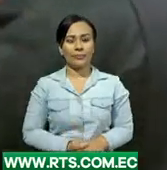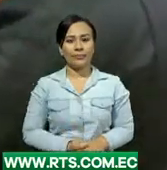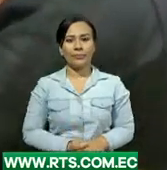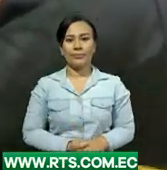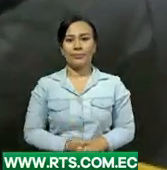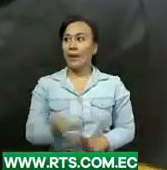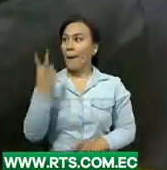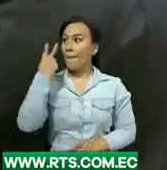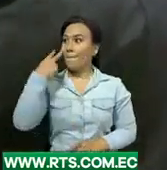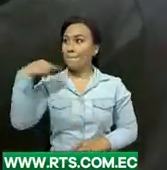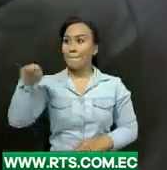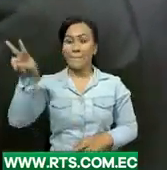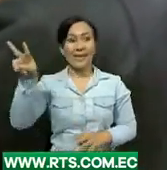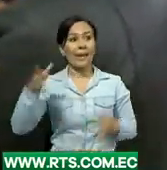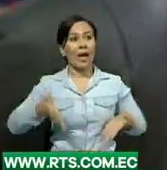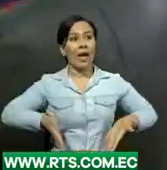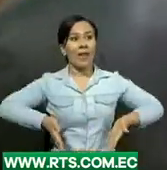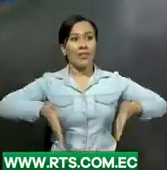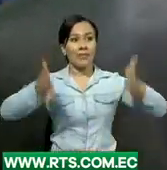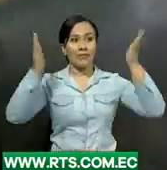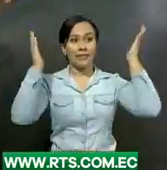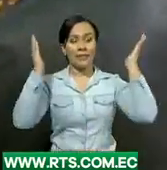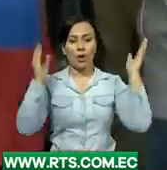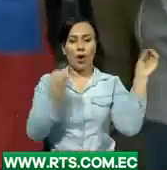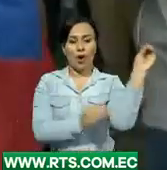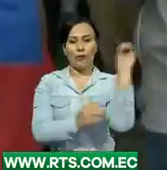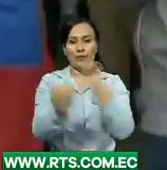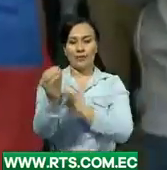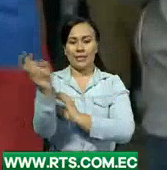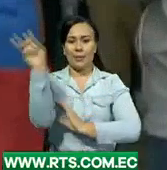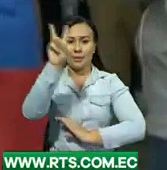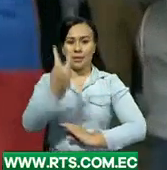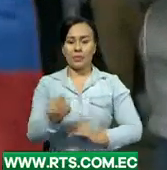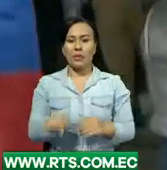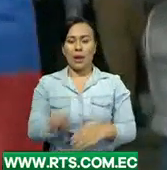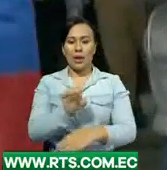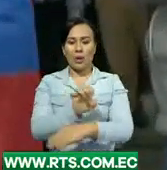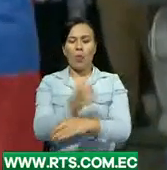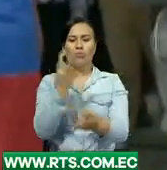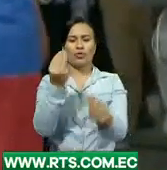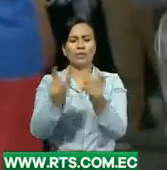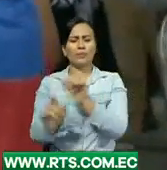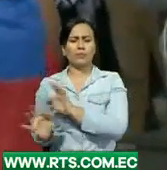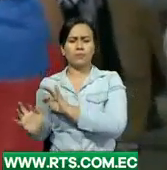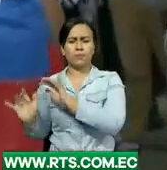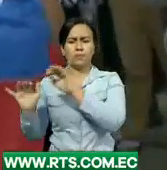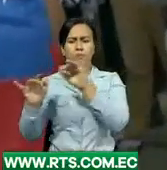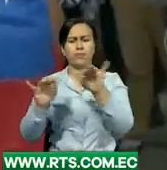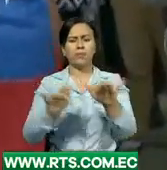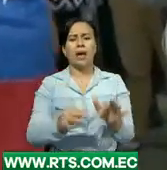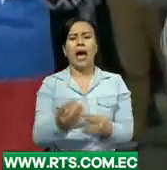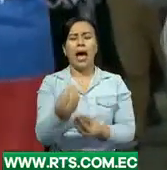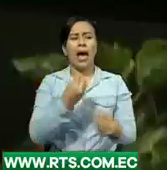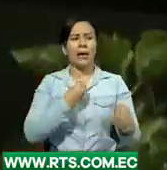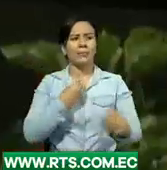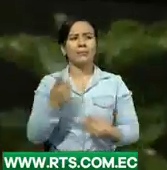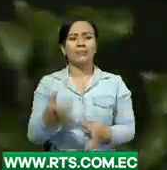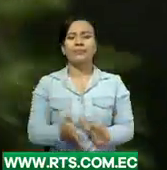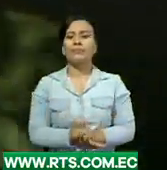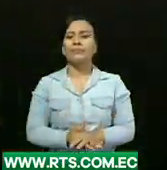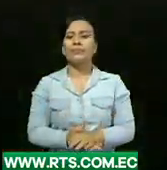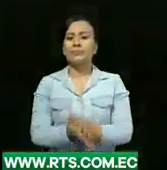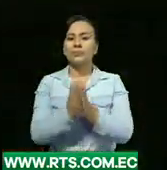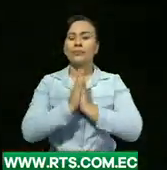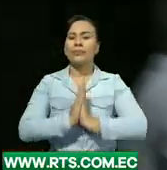Ni bien se conoció la noticia en la capital de los ecuatorianos, decenas de venezolanos se concentraron en los bajos del edificio donde se encuentra